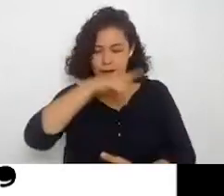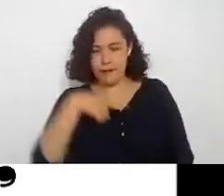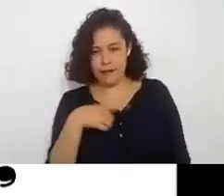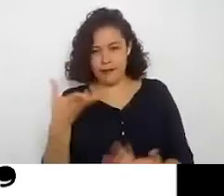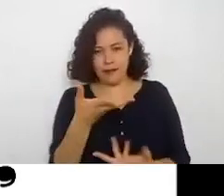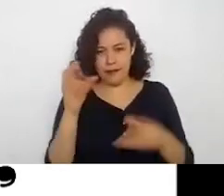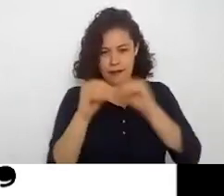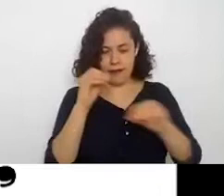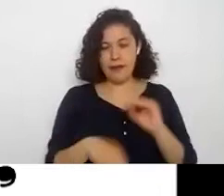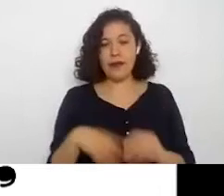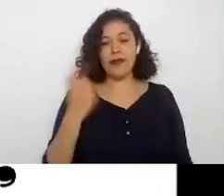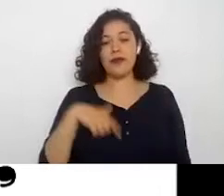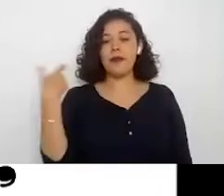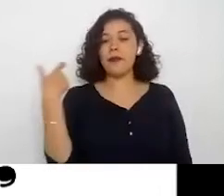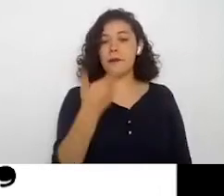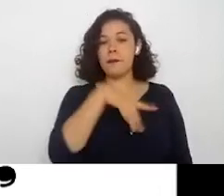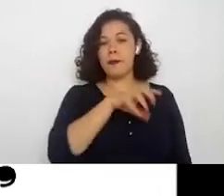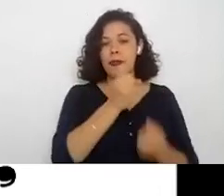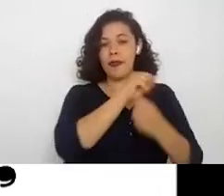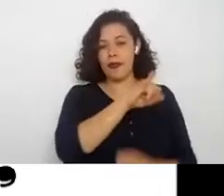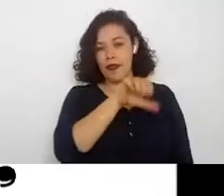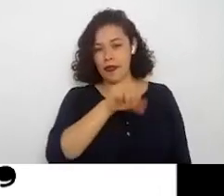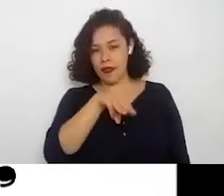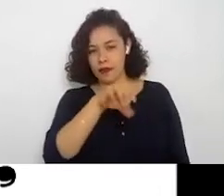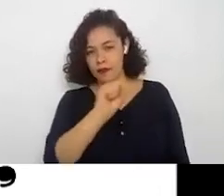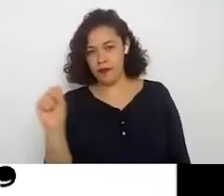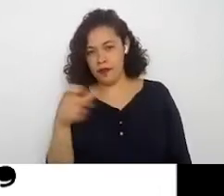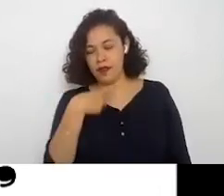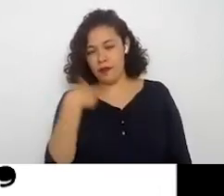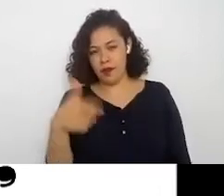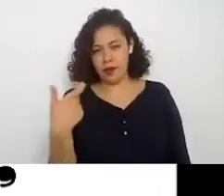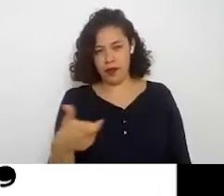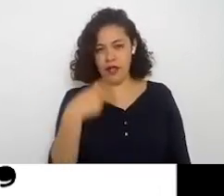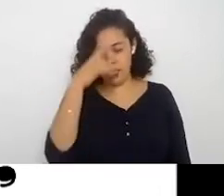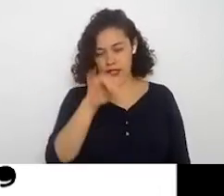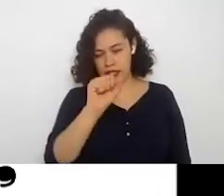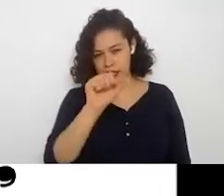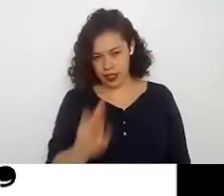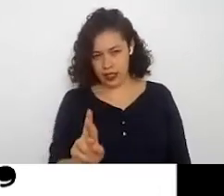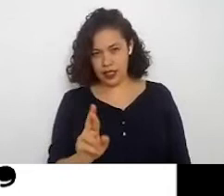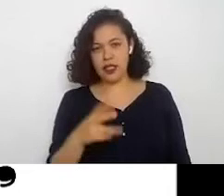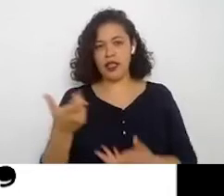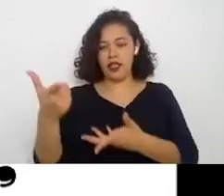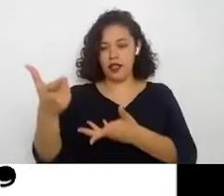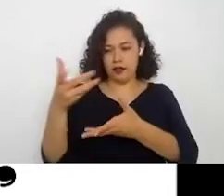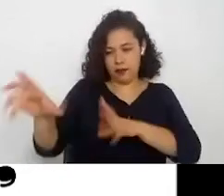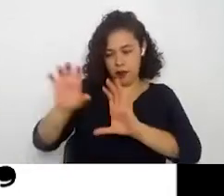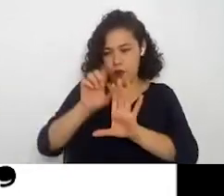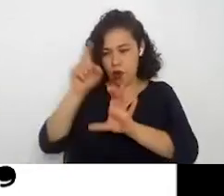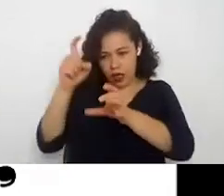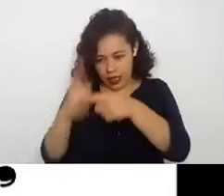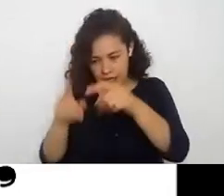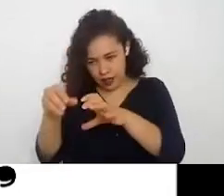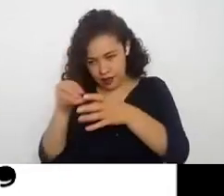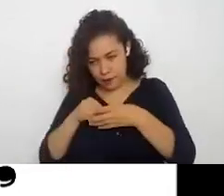Los pagos de cuotas del Seguro Social, pues son la retención del ISR, y pues también hay que ver la